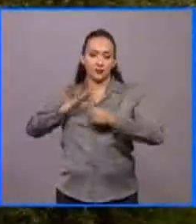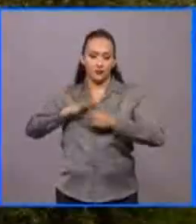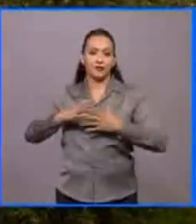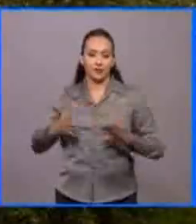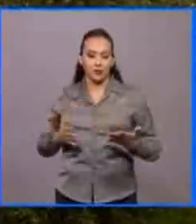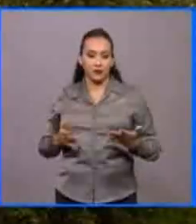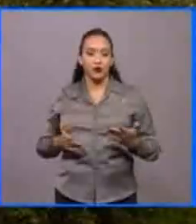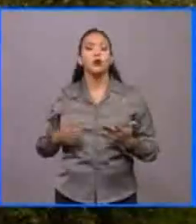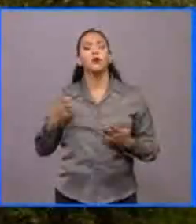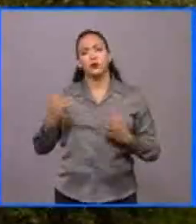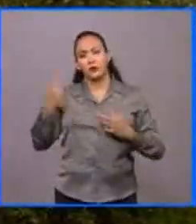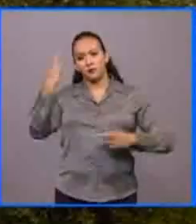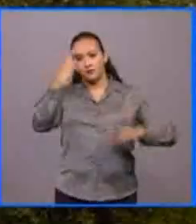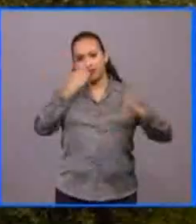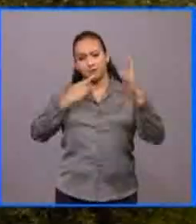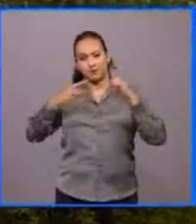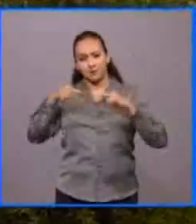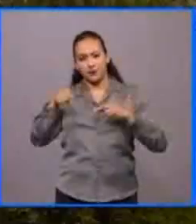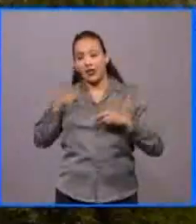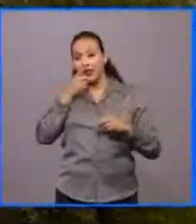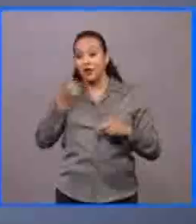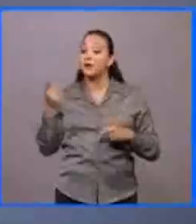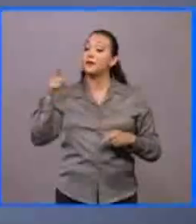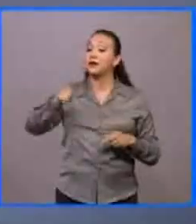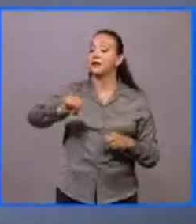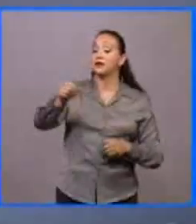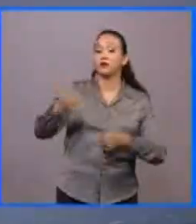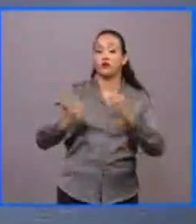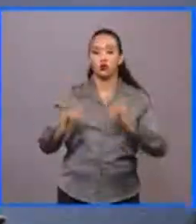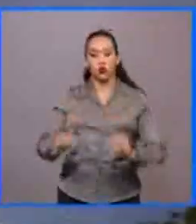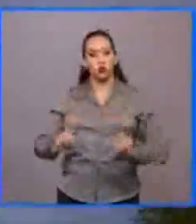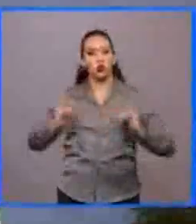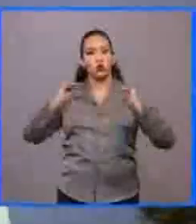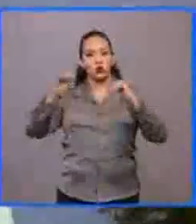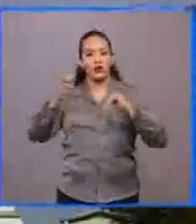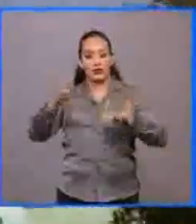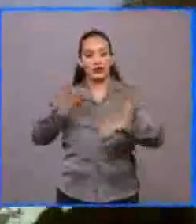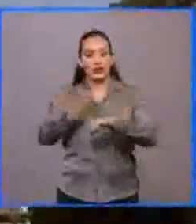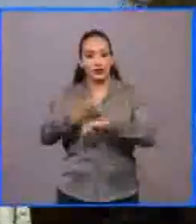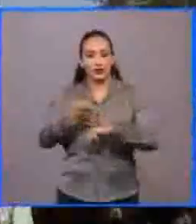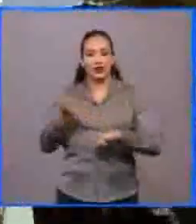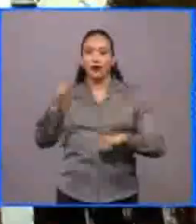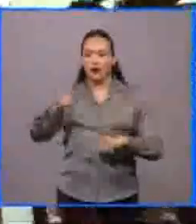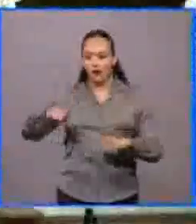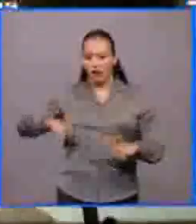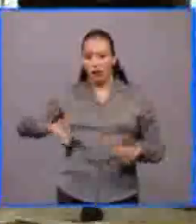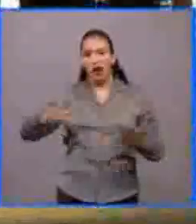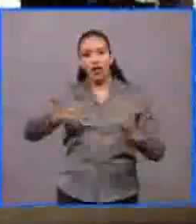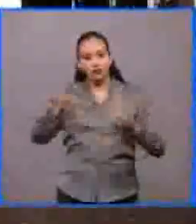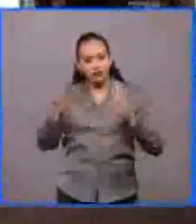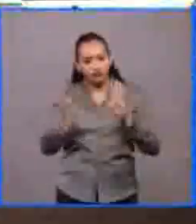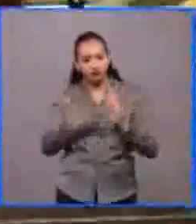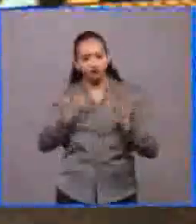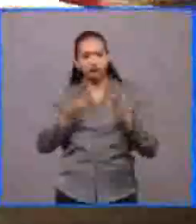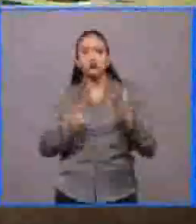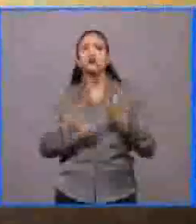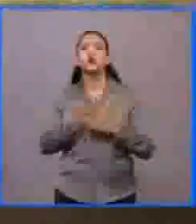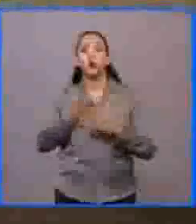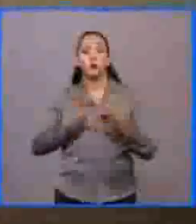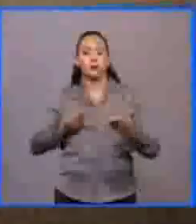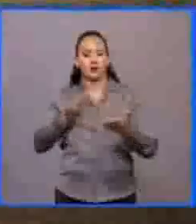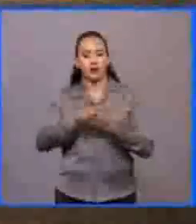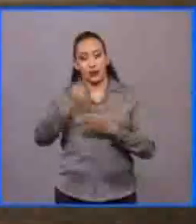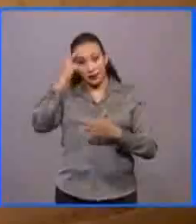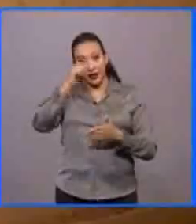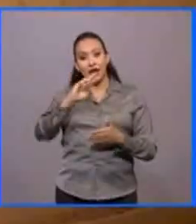del Tribunal Electoral Local, que ordenó al Tribunal Superior de Justicia del Estado emitir una nueva resolución en la que